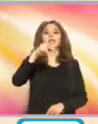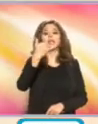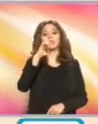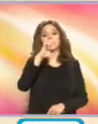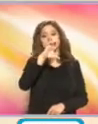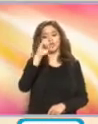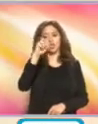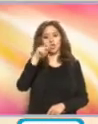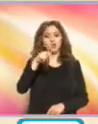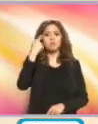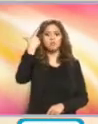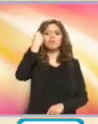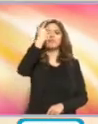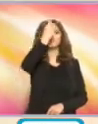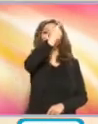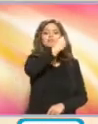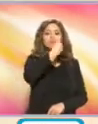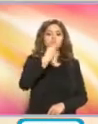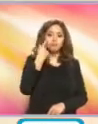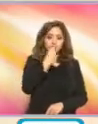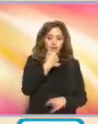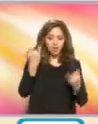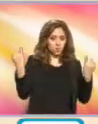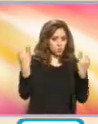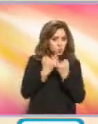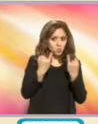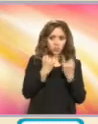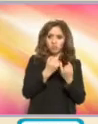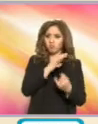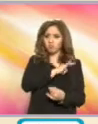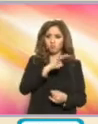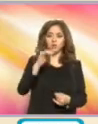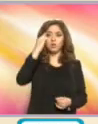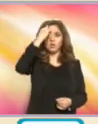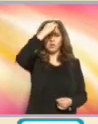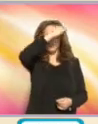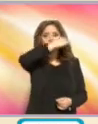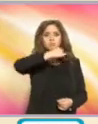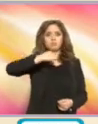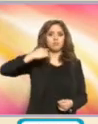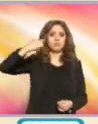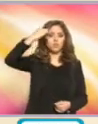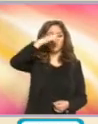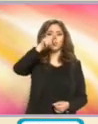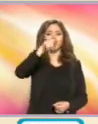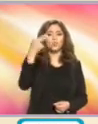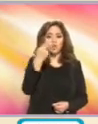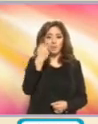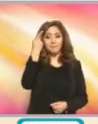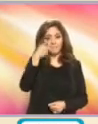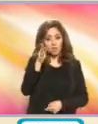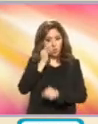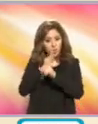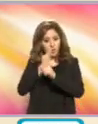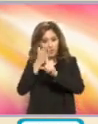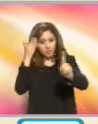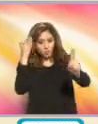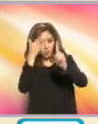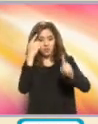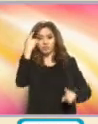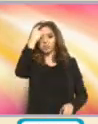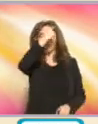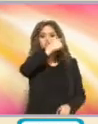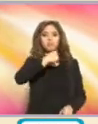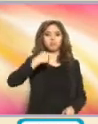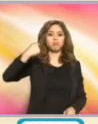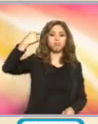Hay lipoinyección en cualquier parte del cuerpo, la podemos utilizar en cualquier zona que necesitemos, pero hoy nos vamos a enfocar en lo que es la cara, la